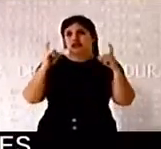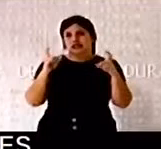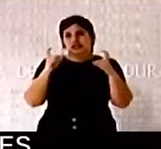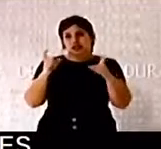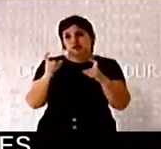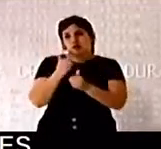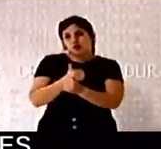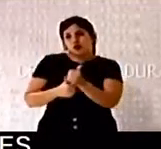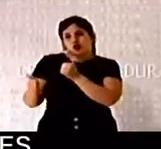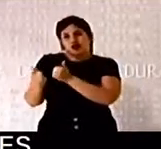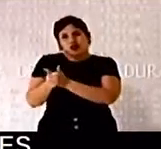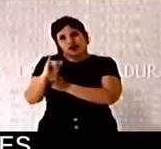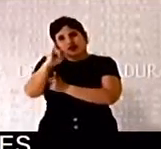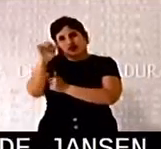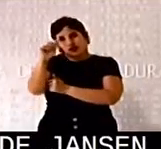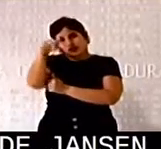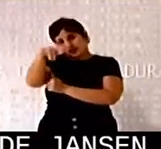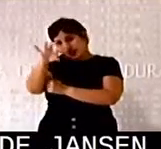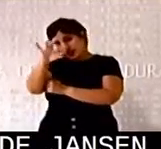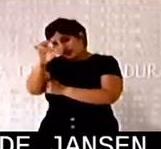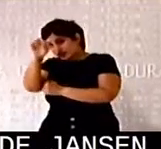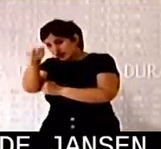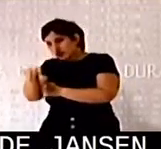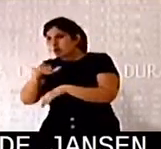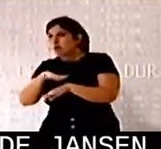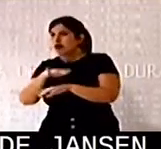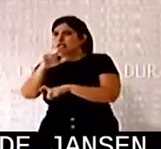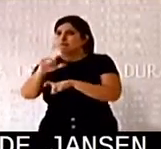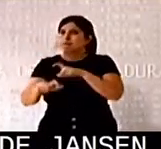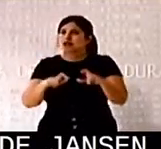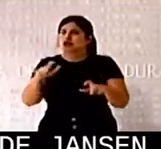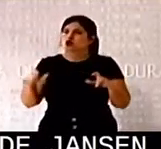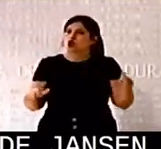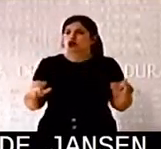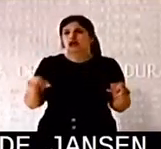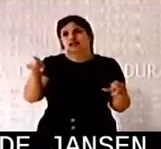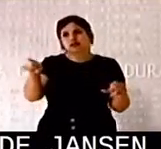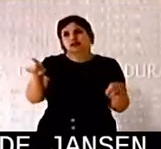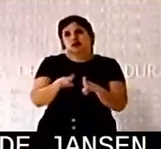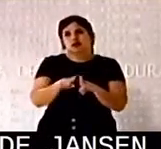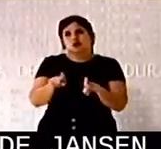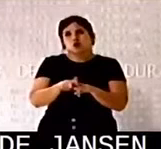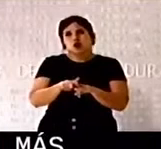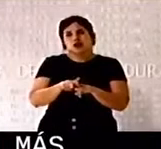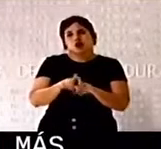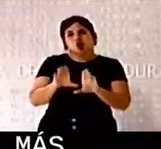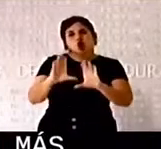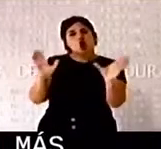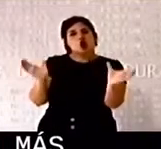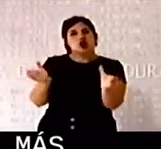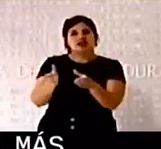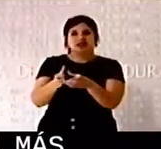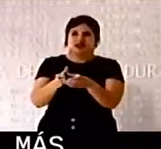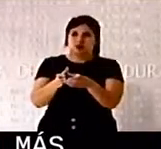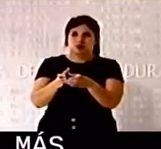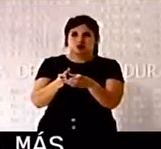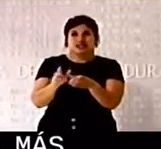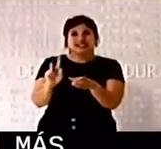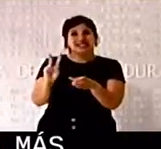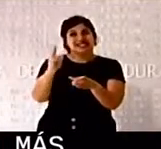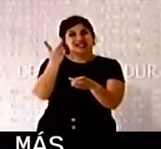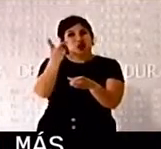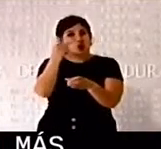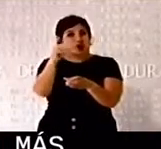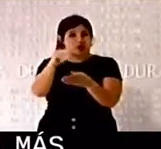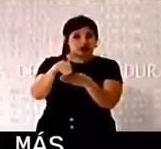de Janssen se destinen a aquellos colectivos que son más difíciles que puedan acudir, bien